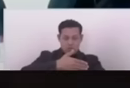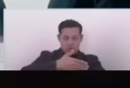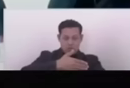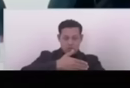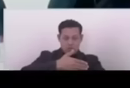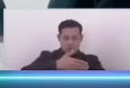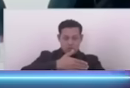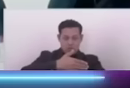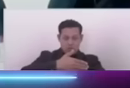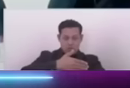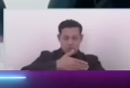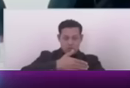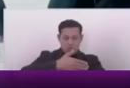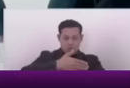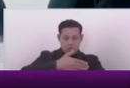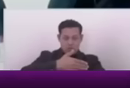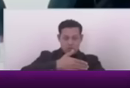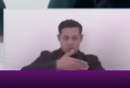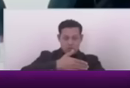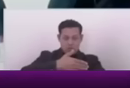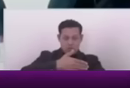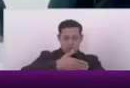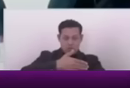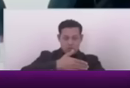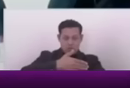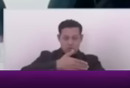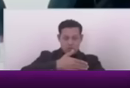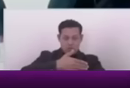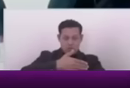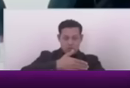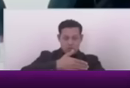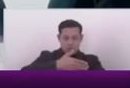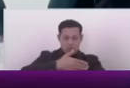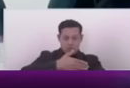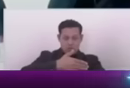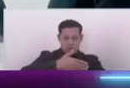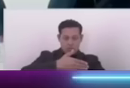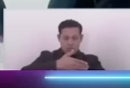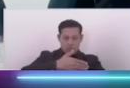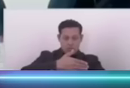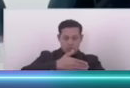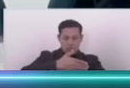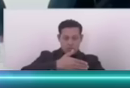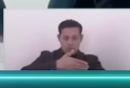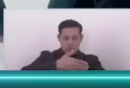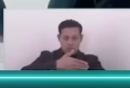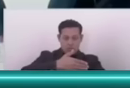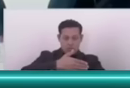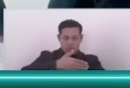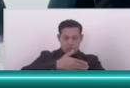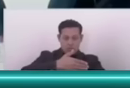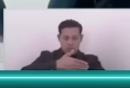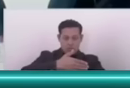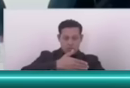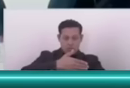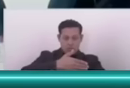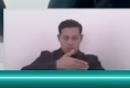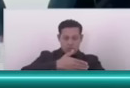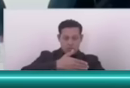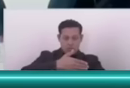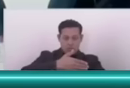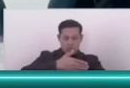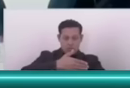valga la redundancia y reciben la llamada y ahí es cuando le dicen saben qué el CD está cancelado